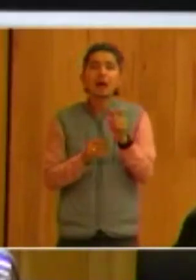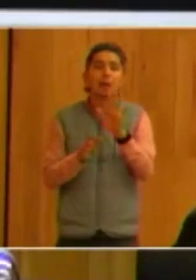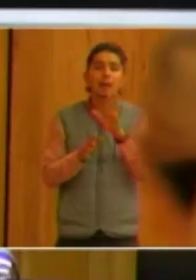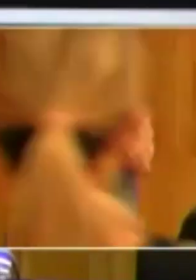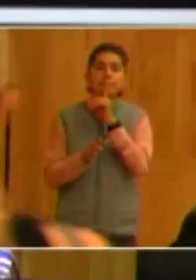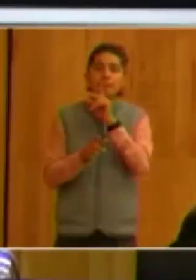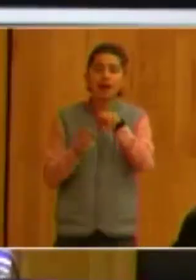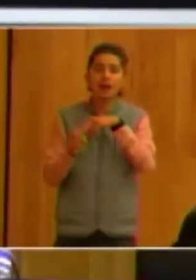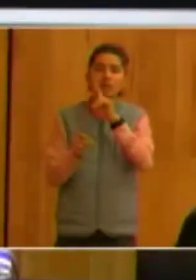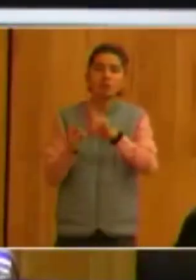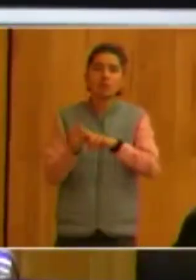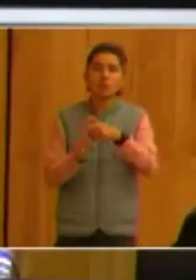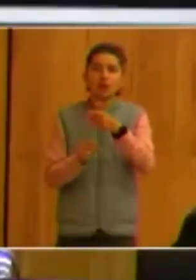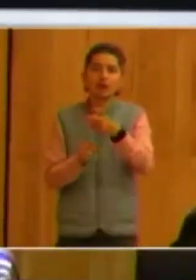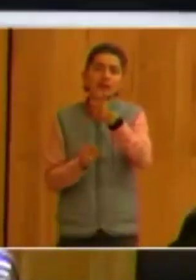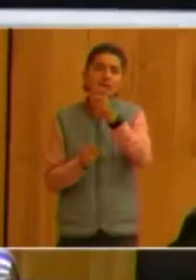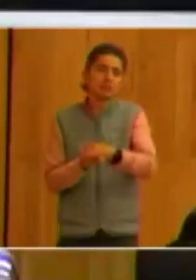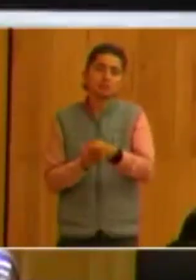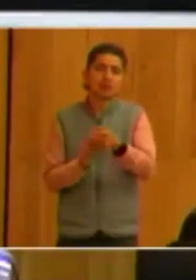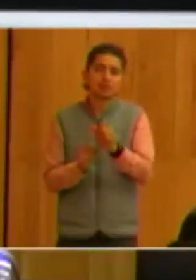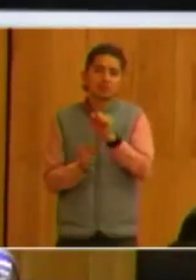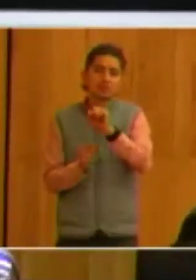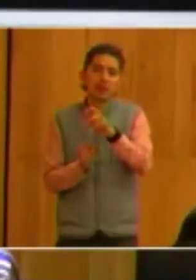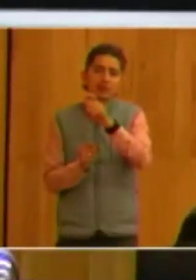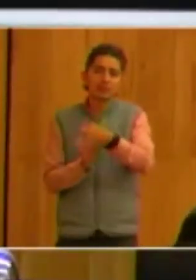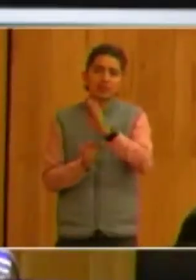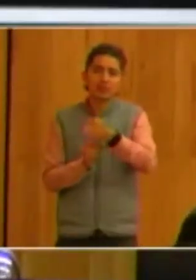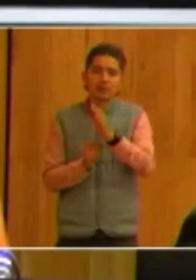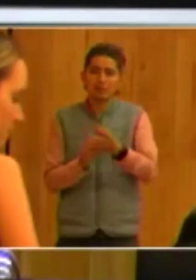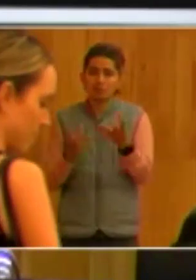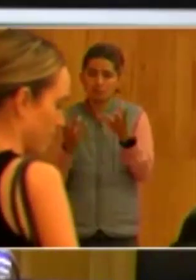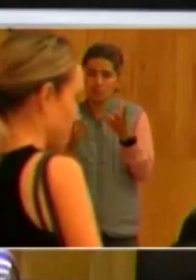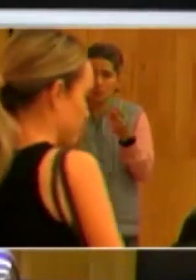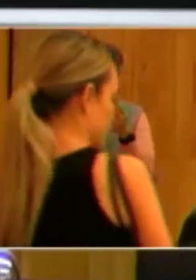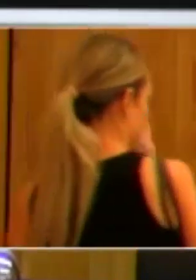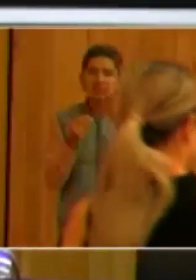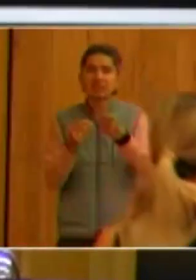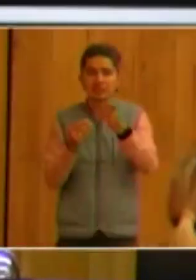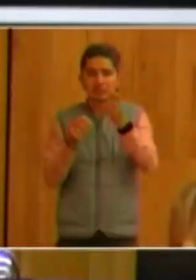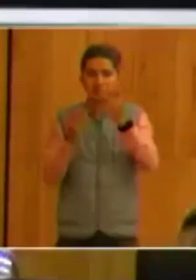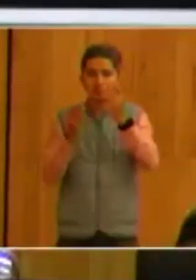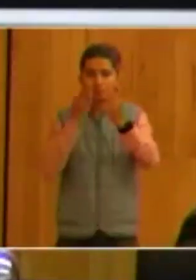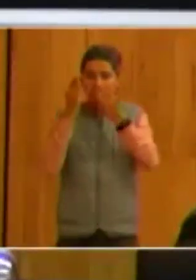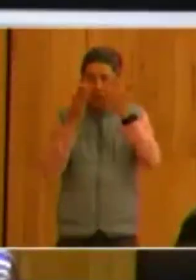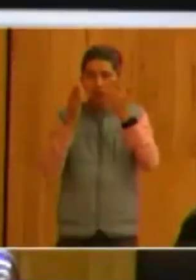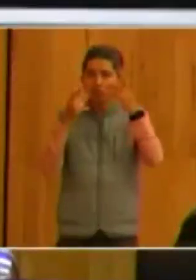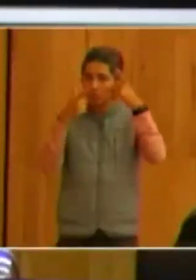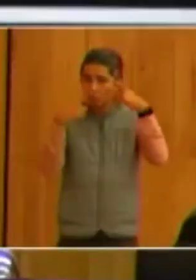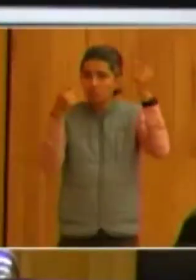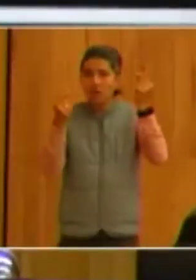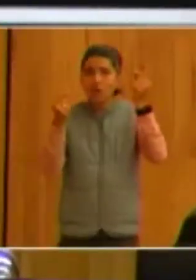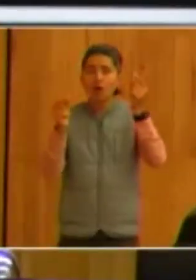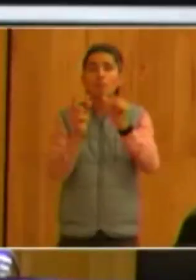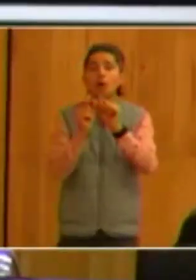naturalizando o aceptando que muchas profesiones u oficios son